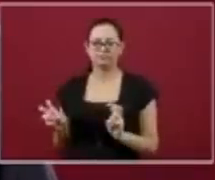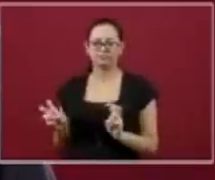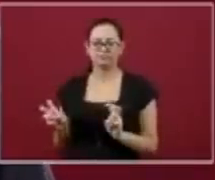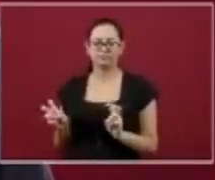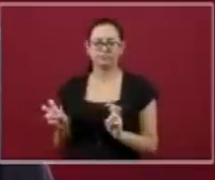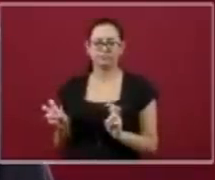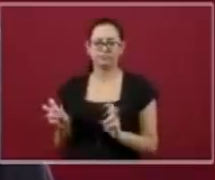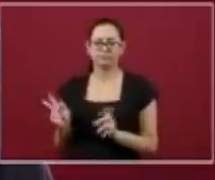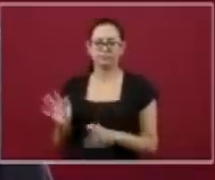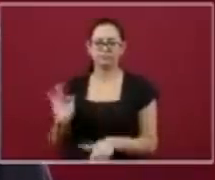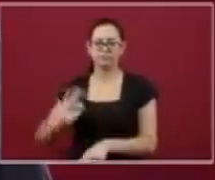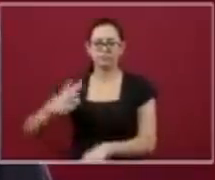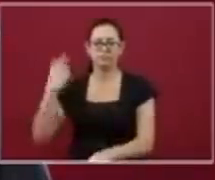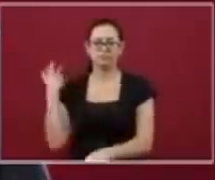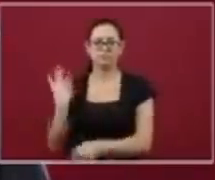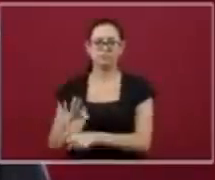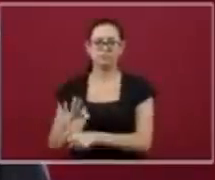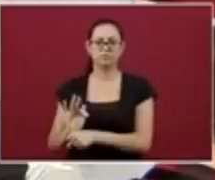defensa